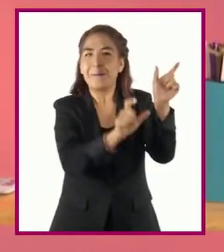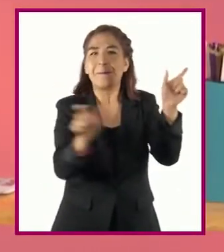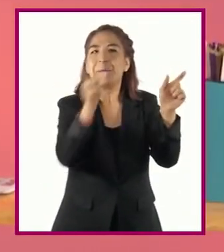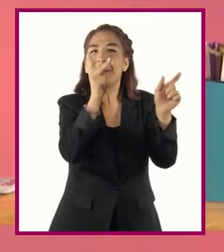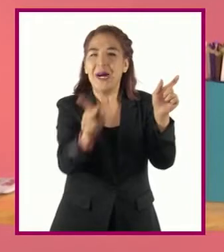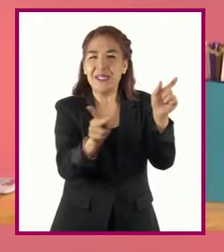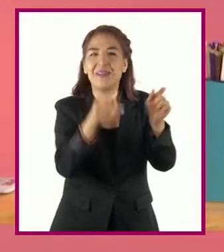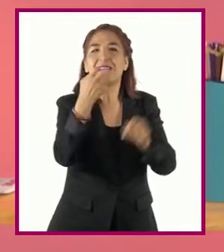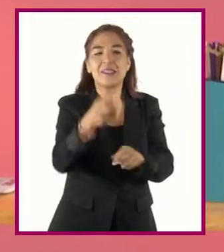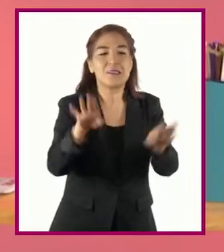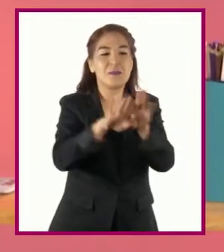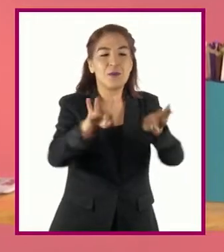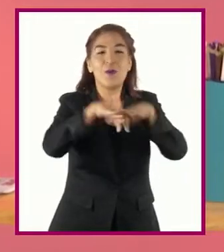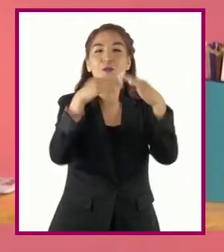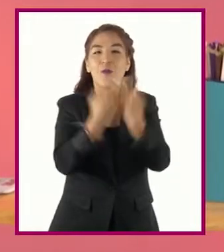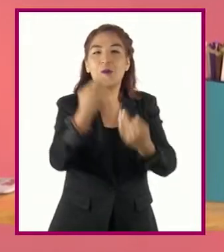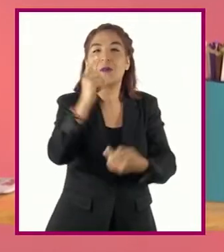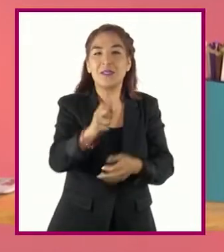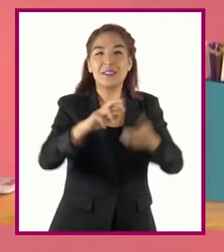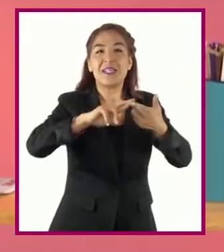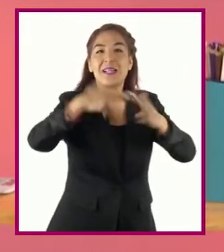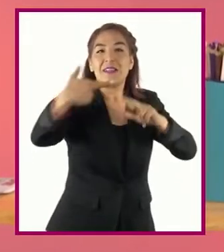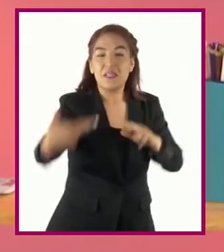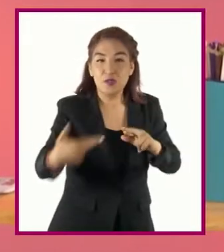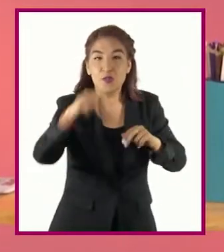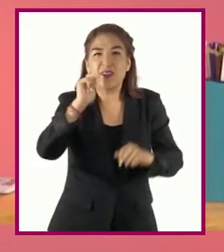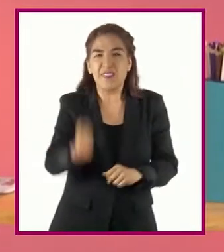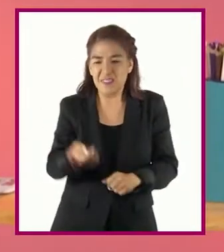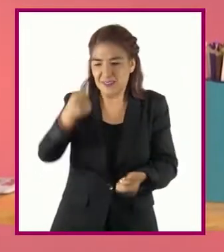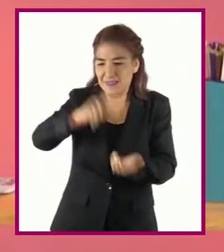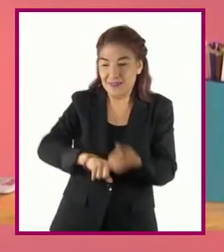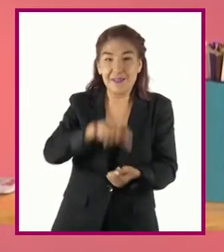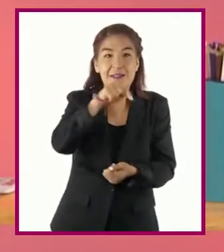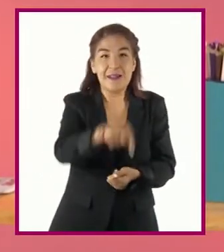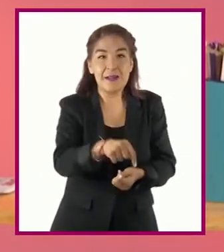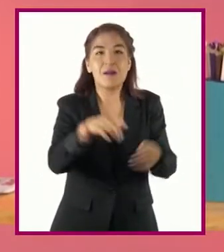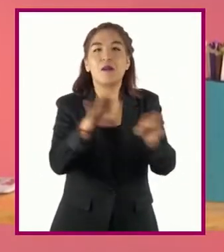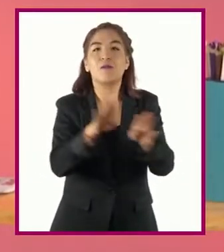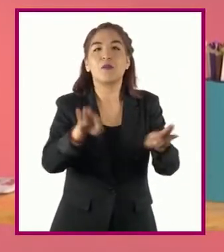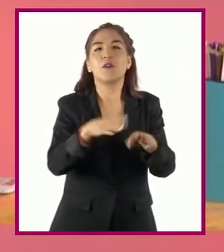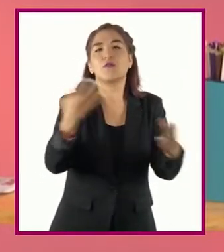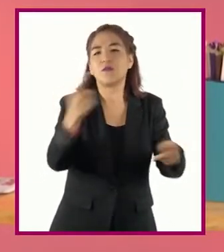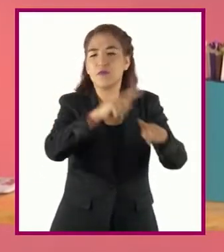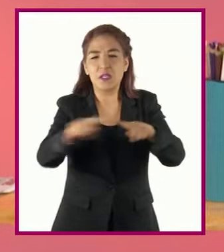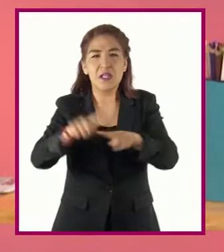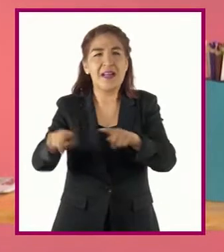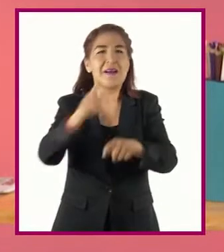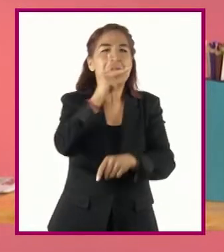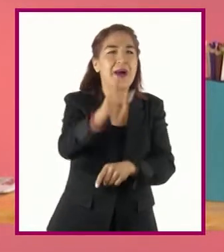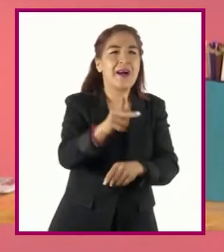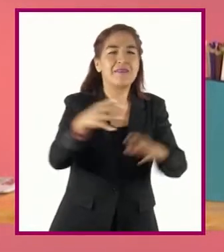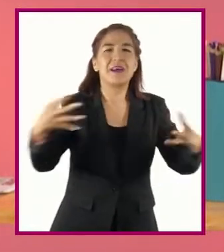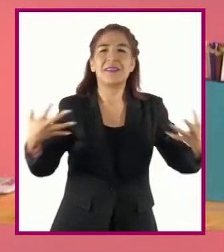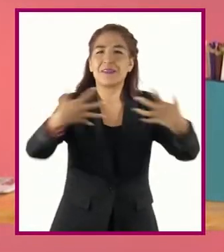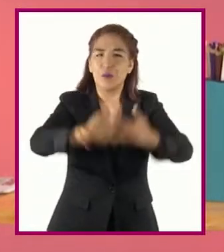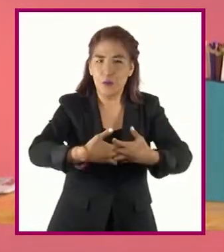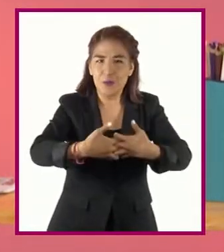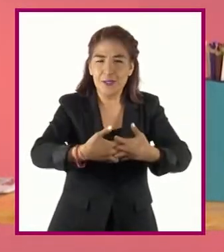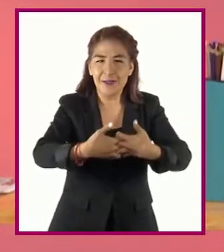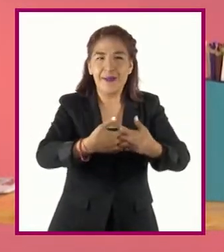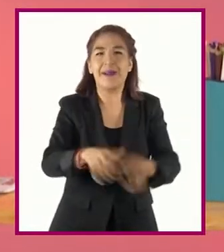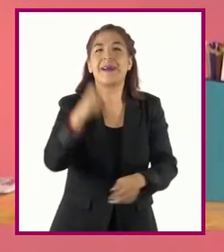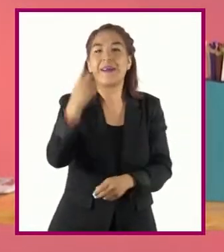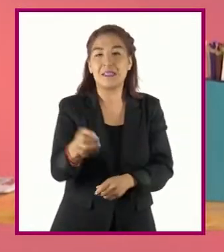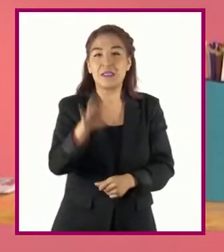de acuerdo con el tipo de relación de sentido que introducen entre los elementos enlazados. Los